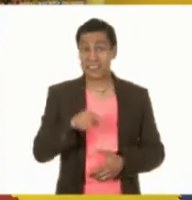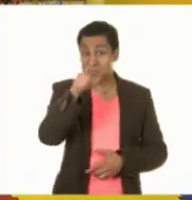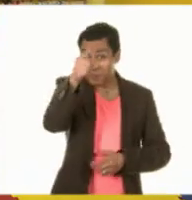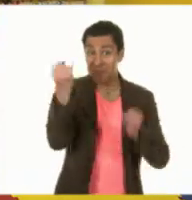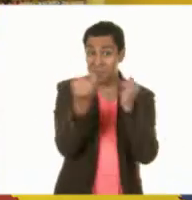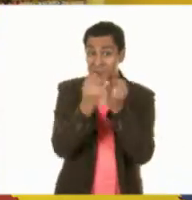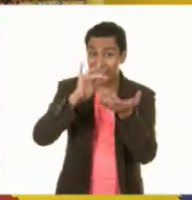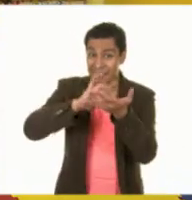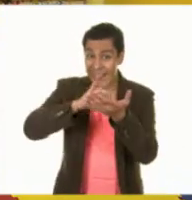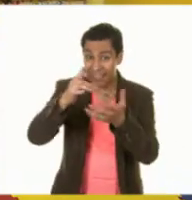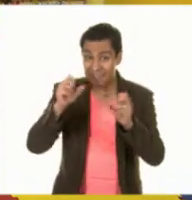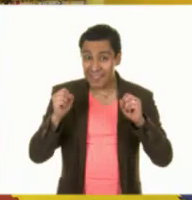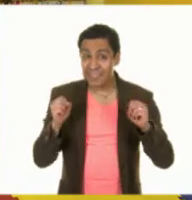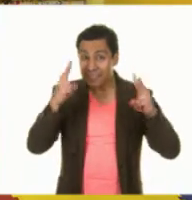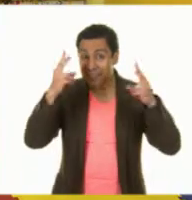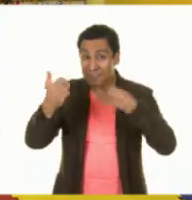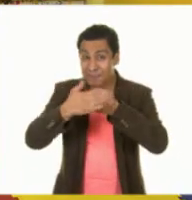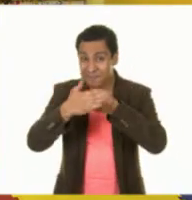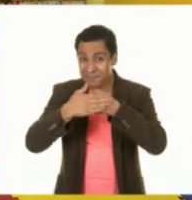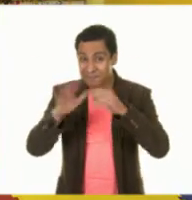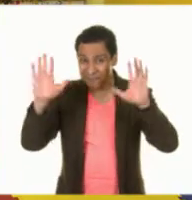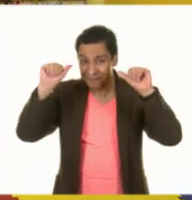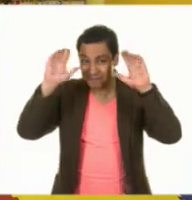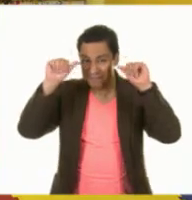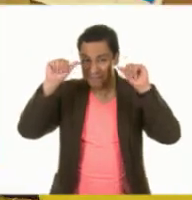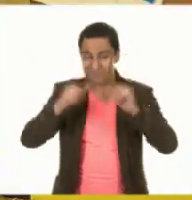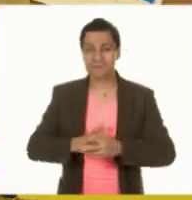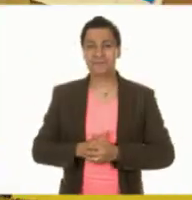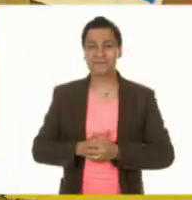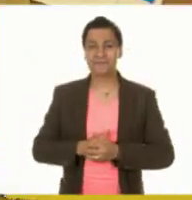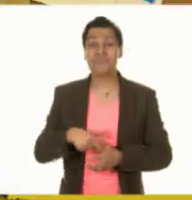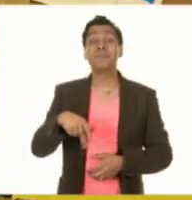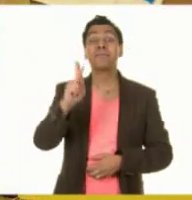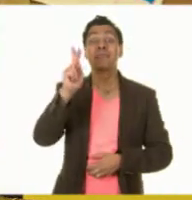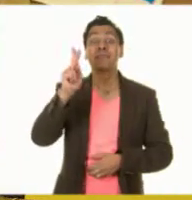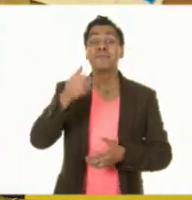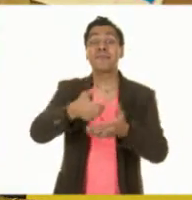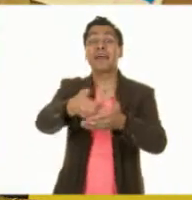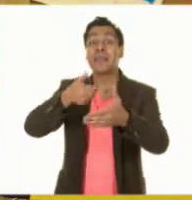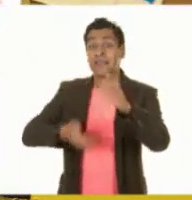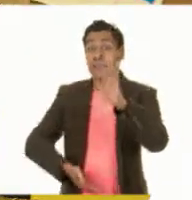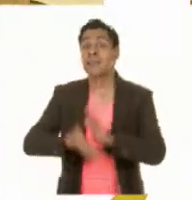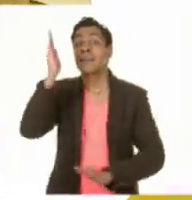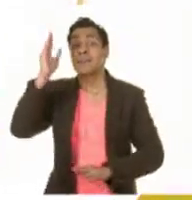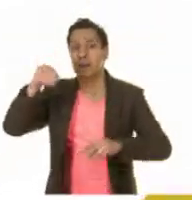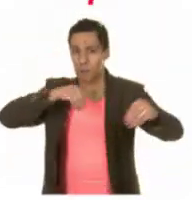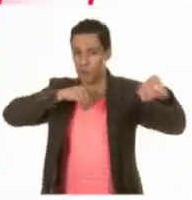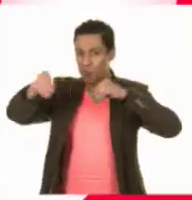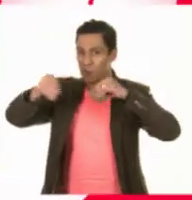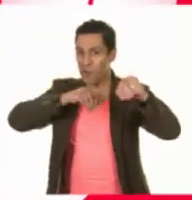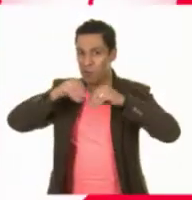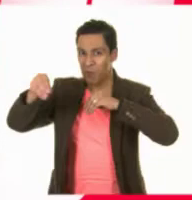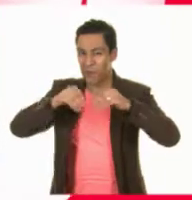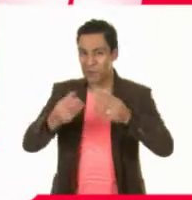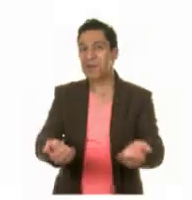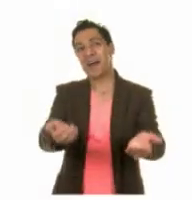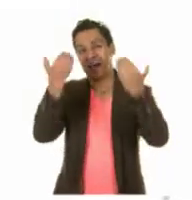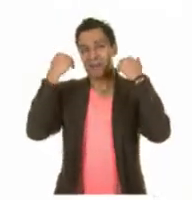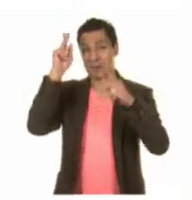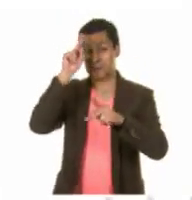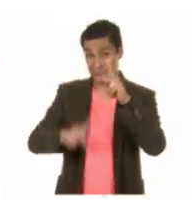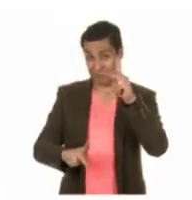en casa. Hasta pronto. Adiós. Pero antes de irnos, vamos a movernos con la siguiente